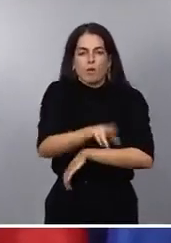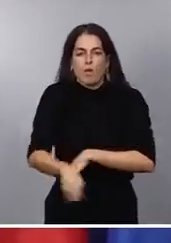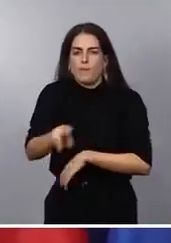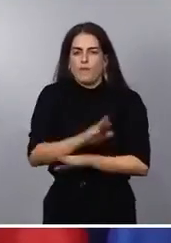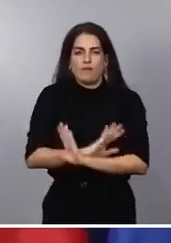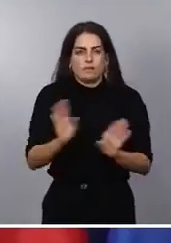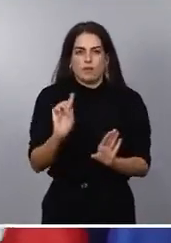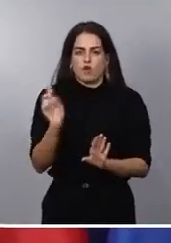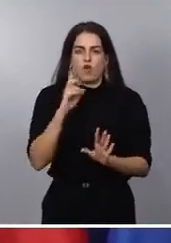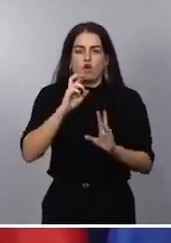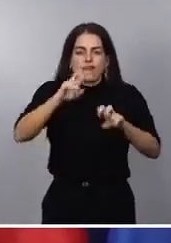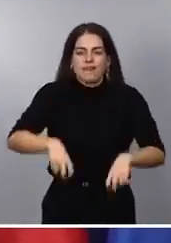contempla este plan de modernización no noso país.